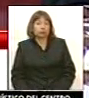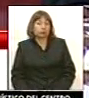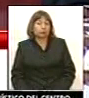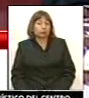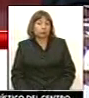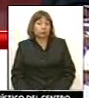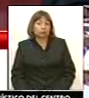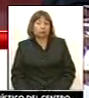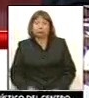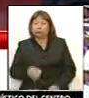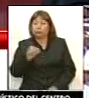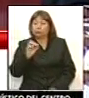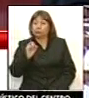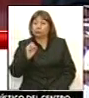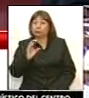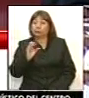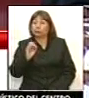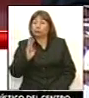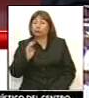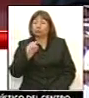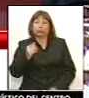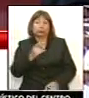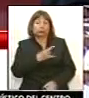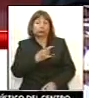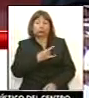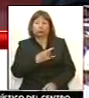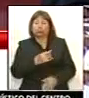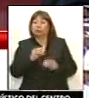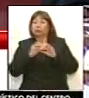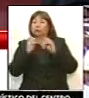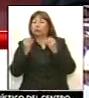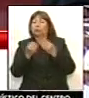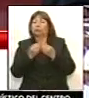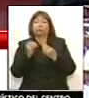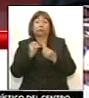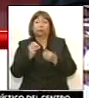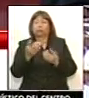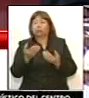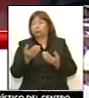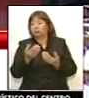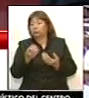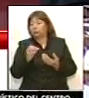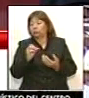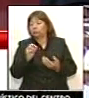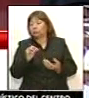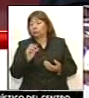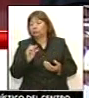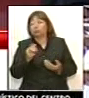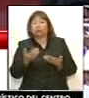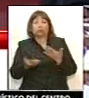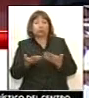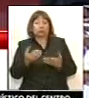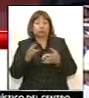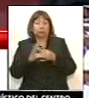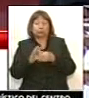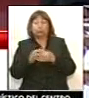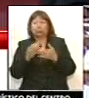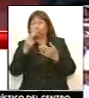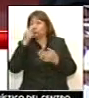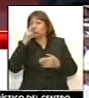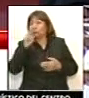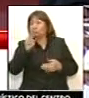la Conferencia Episcopal Peruana, universidades, organizaciones no gubernamentales, etcétera, que cooperaron en que hubiera una